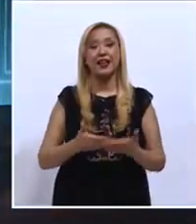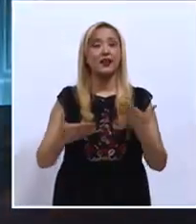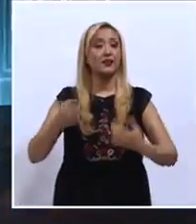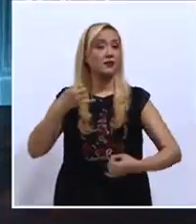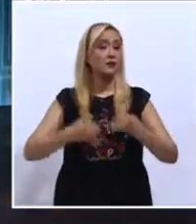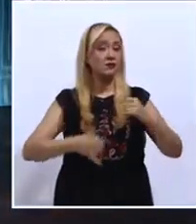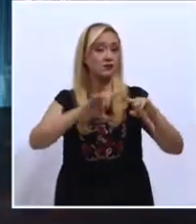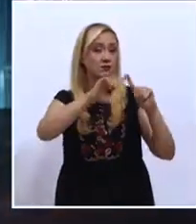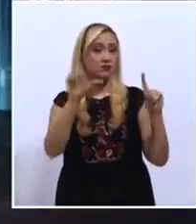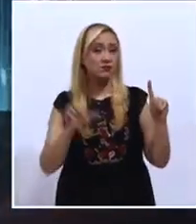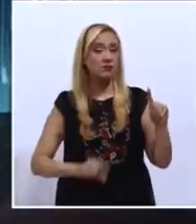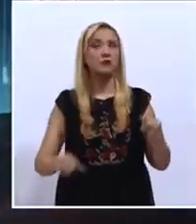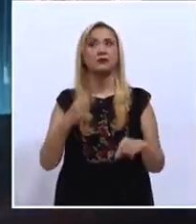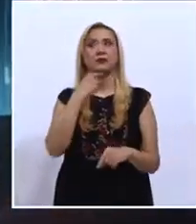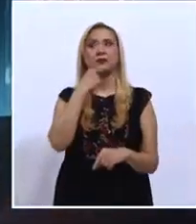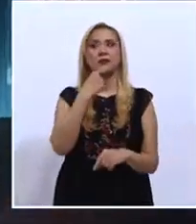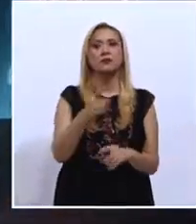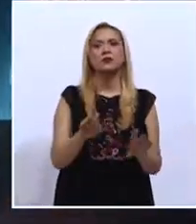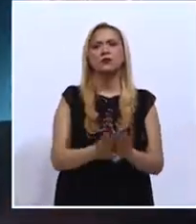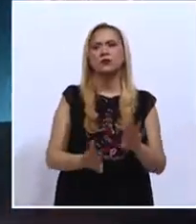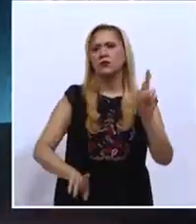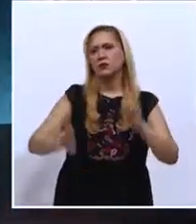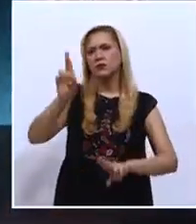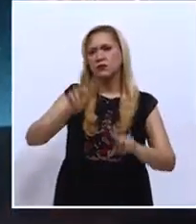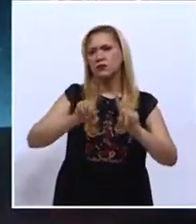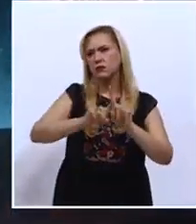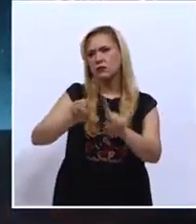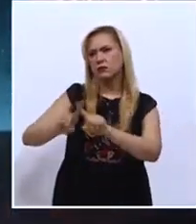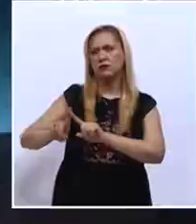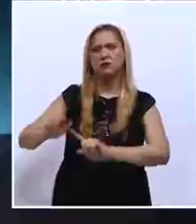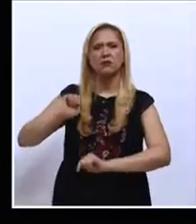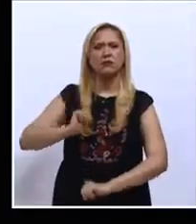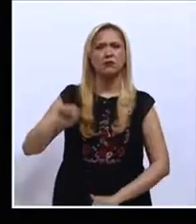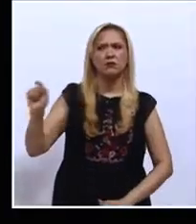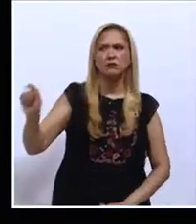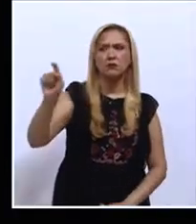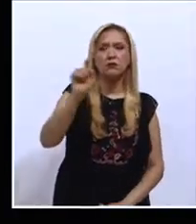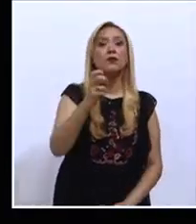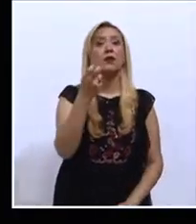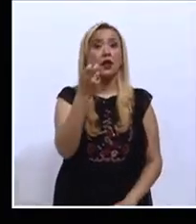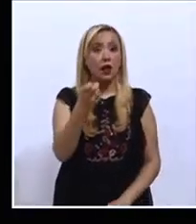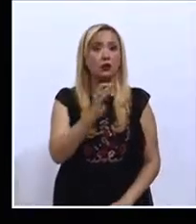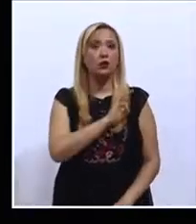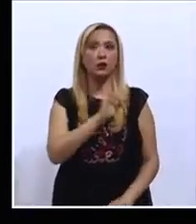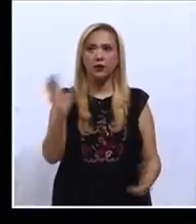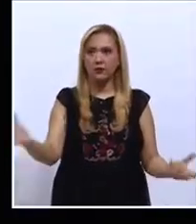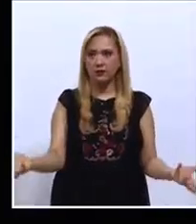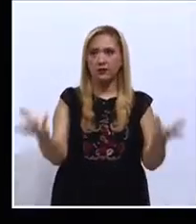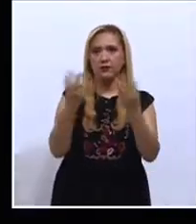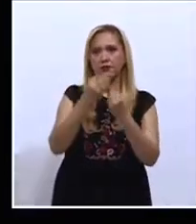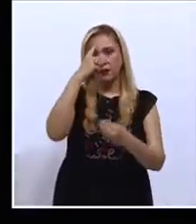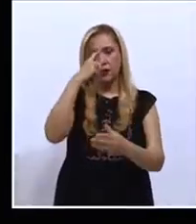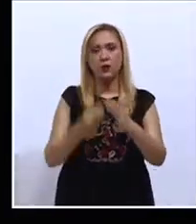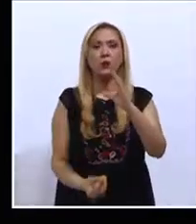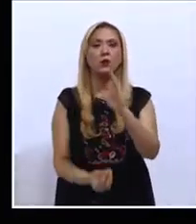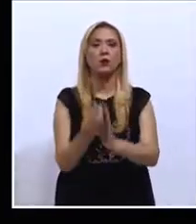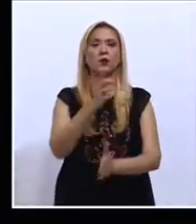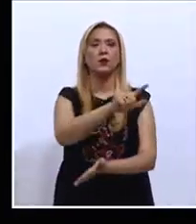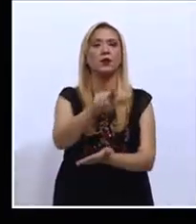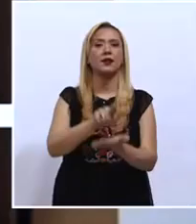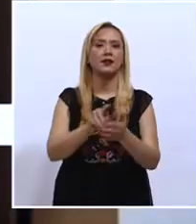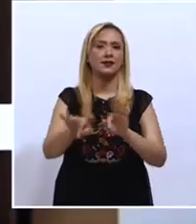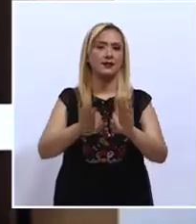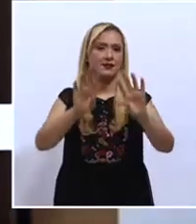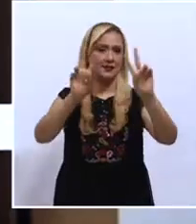Juzgadores federales manifestaron que la participación de diversas autoridades es lo que permitirá consolidar el nuevo sistema de justicia